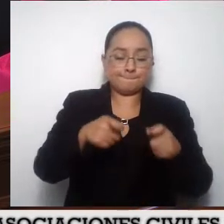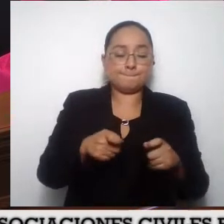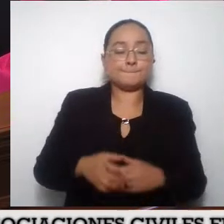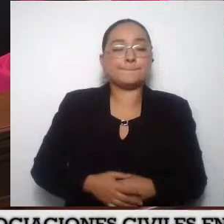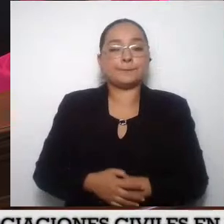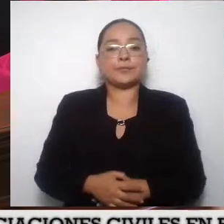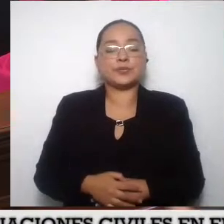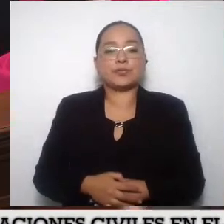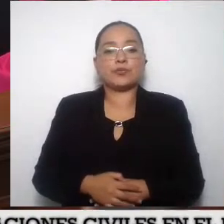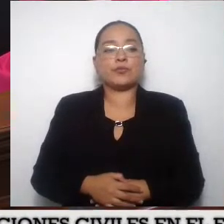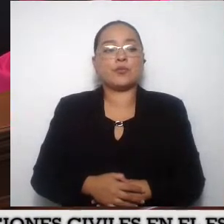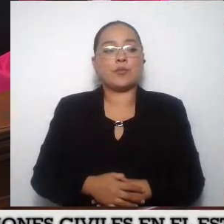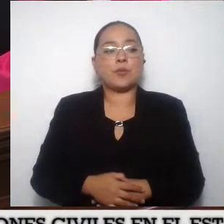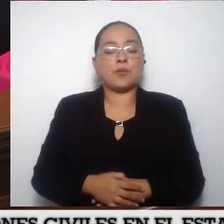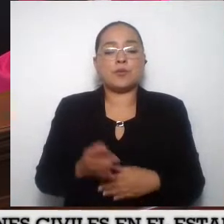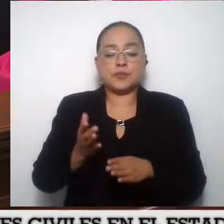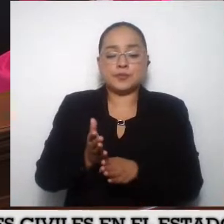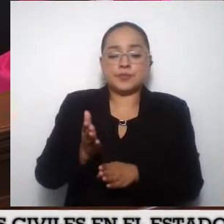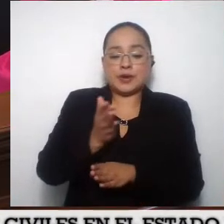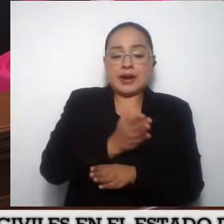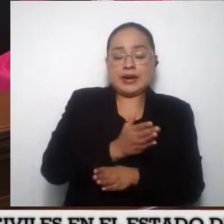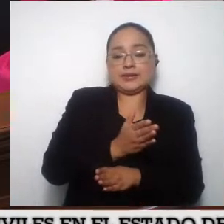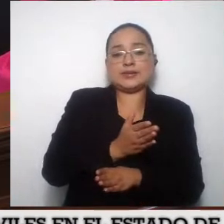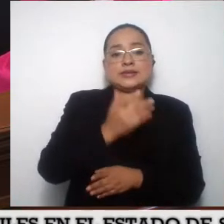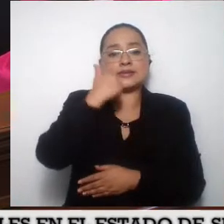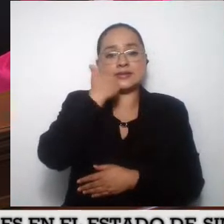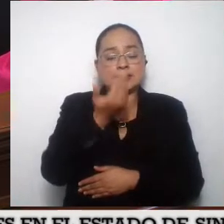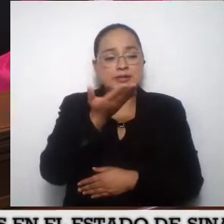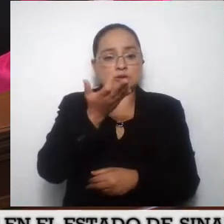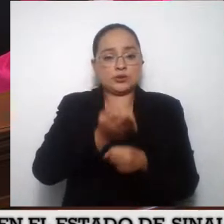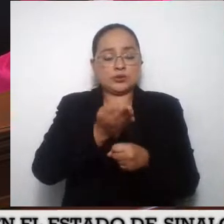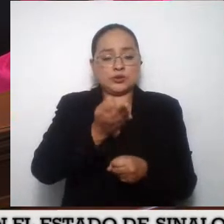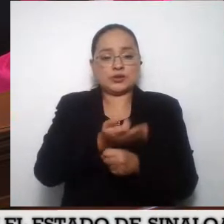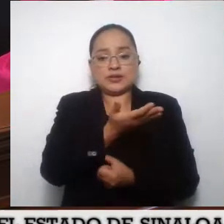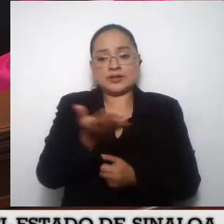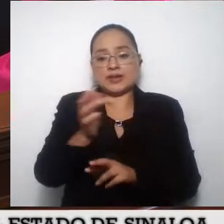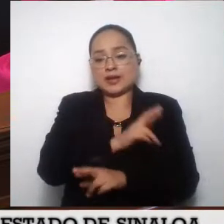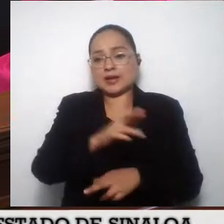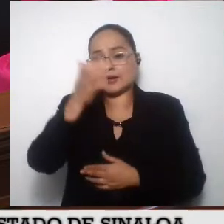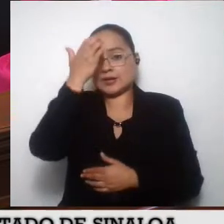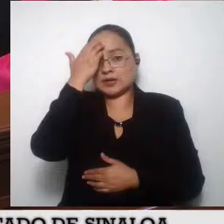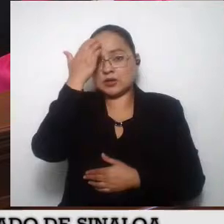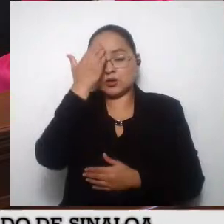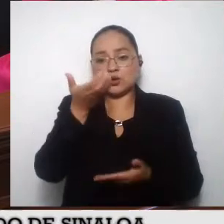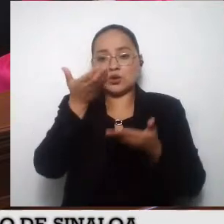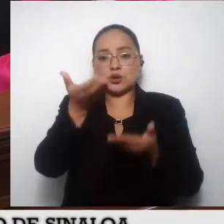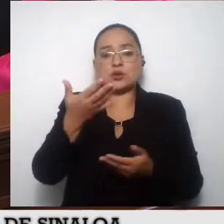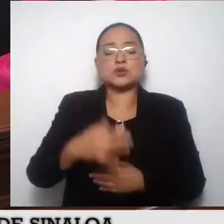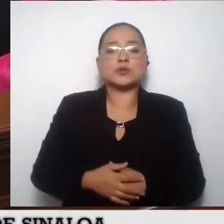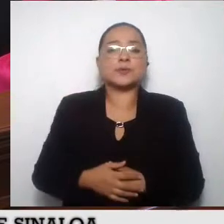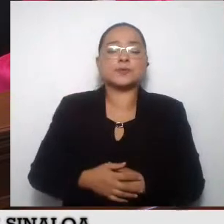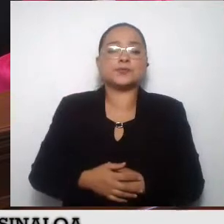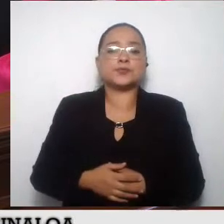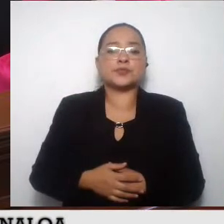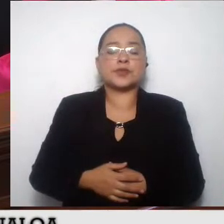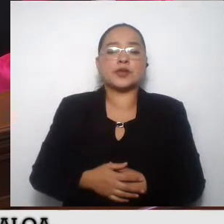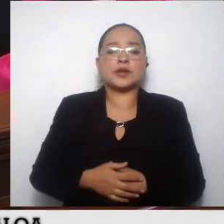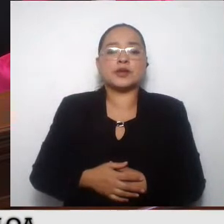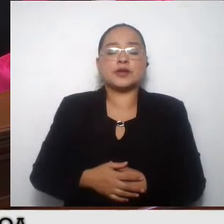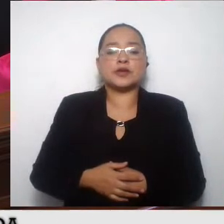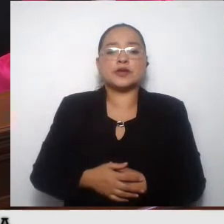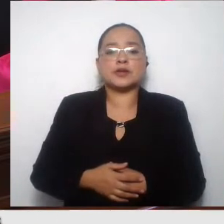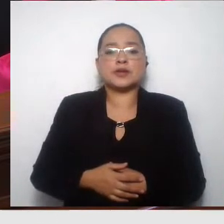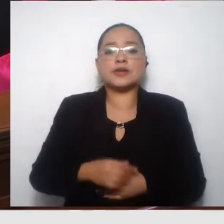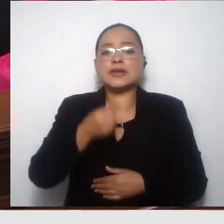Quiero, antes de iniciar, reconocer la aportación que nos dejaron los niños